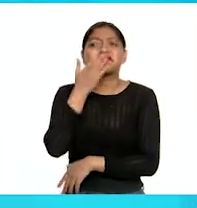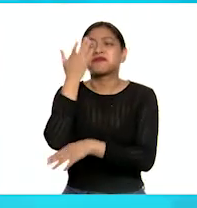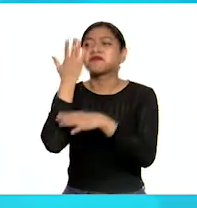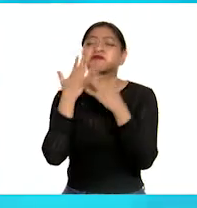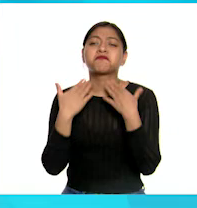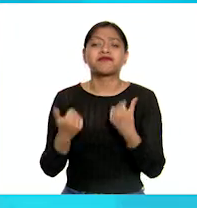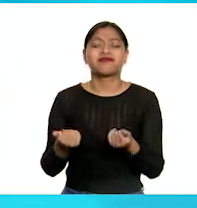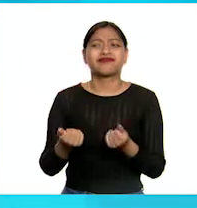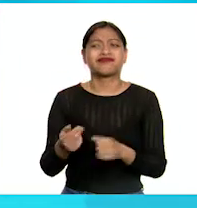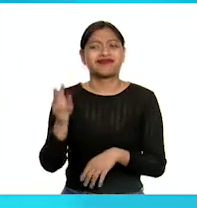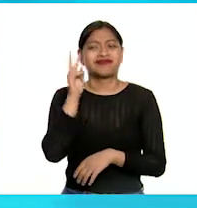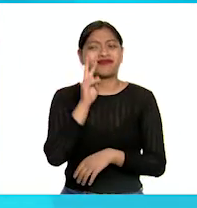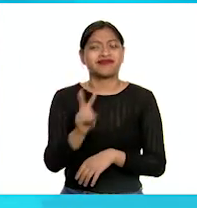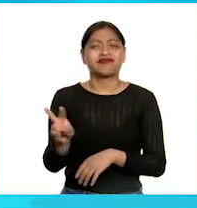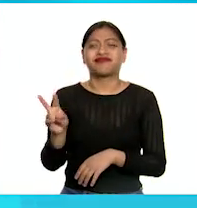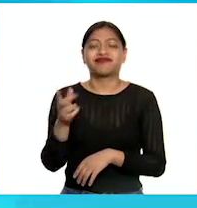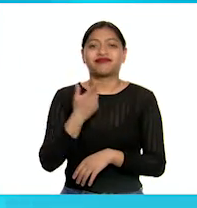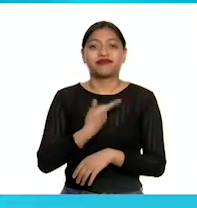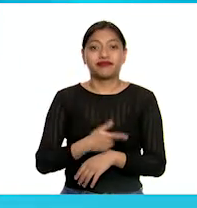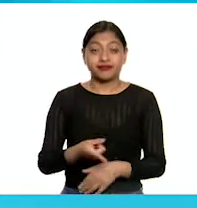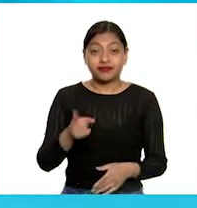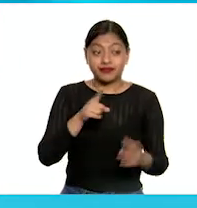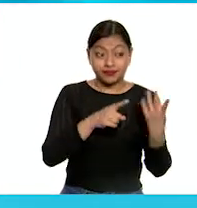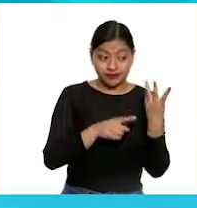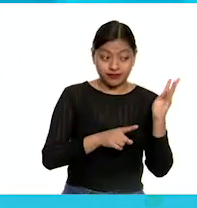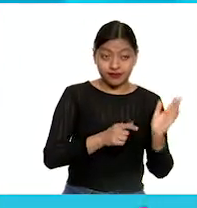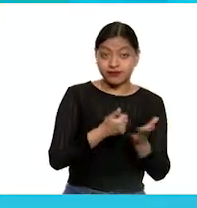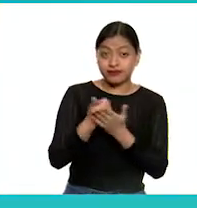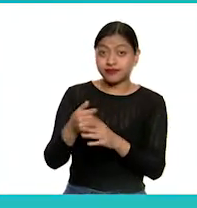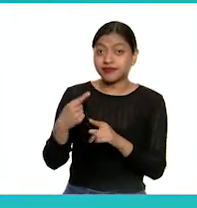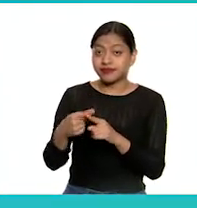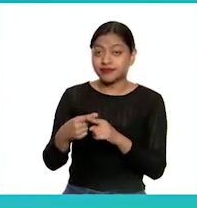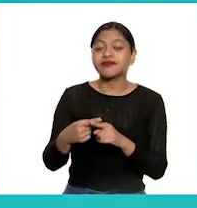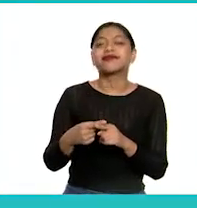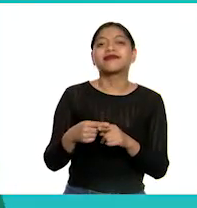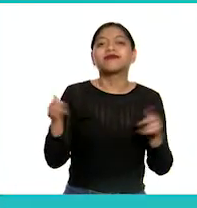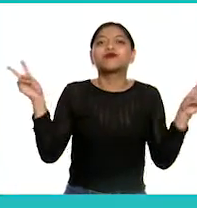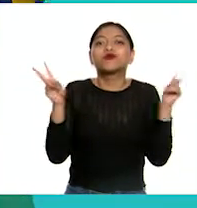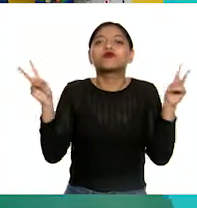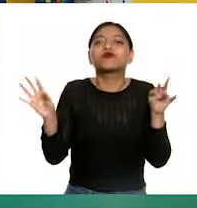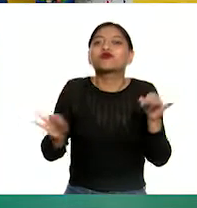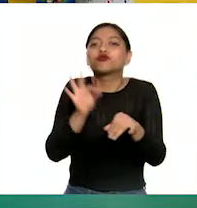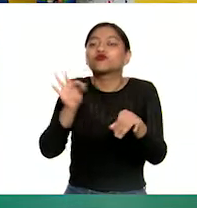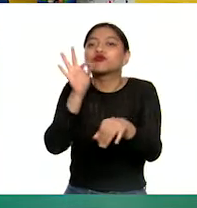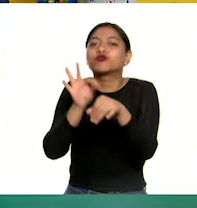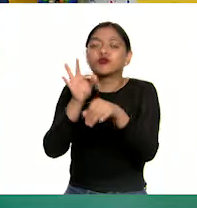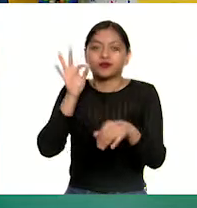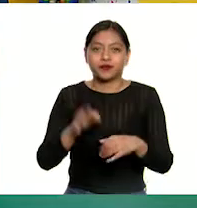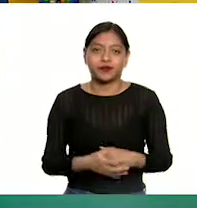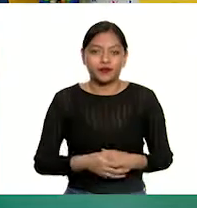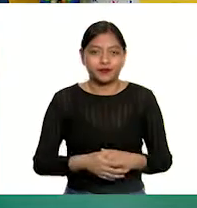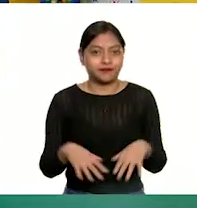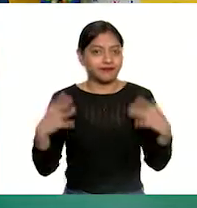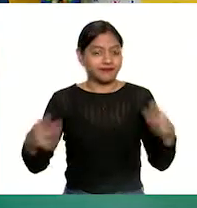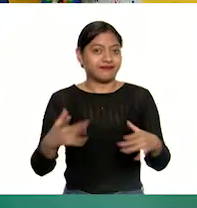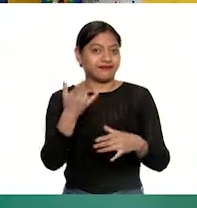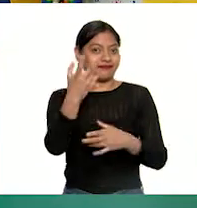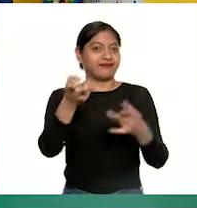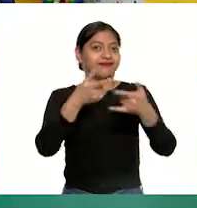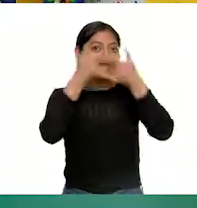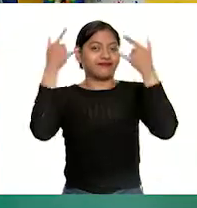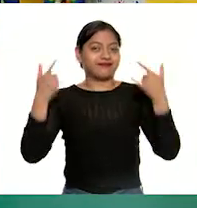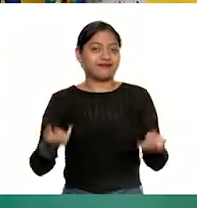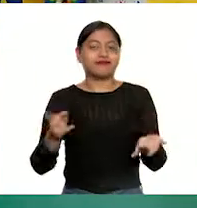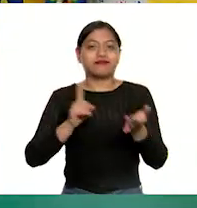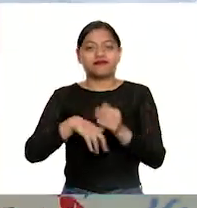flor. Y los personajes que lo van a ayudar van a ser las abejas. ¡Ay! Estos cuentos van a quedar padrísimos porque